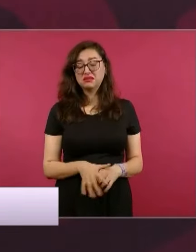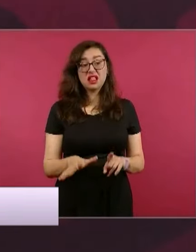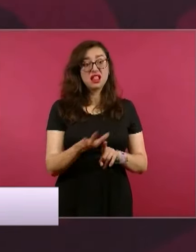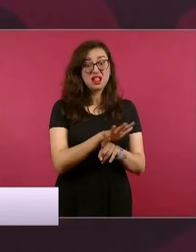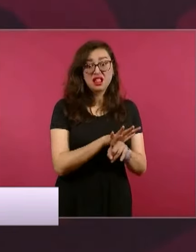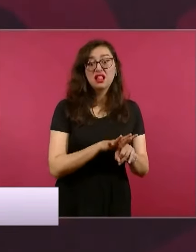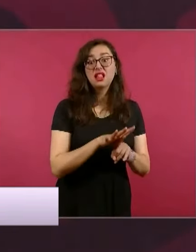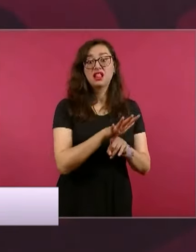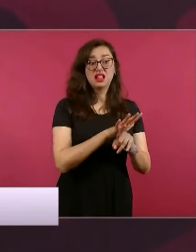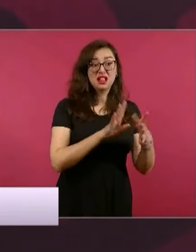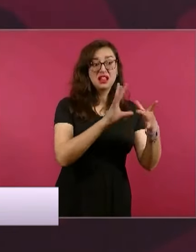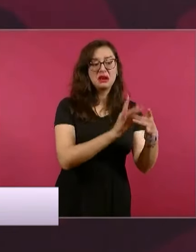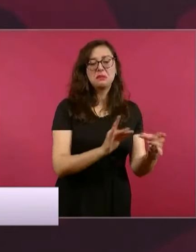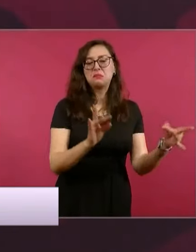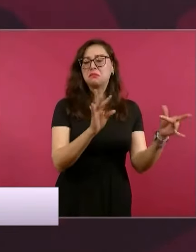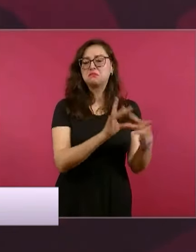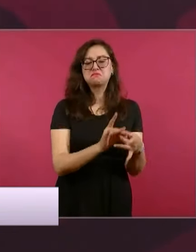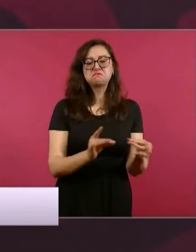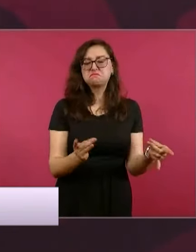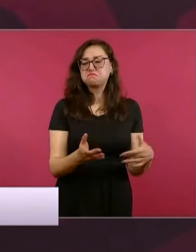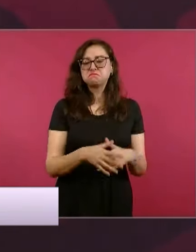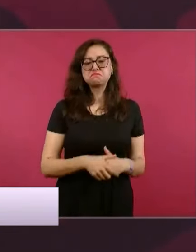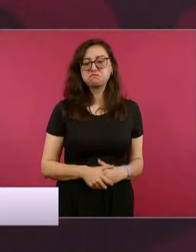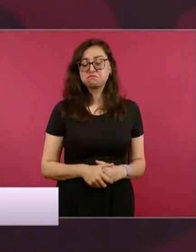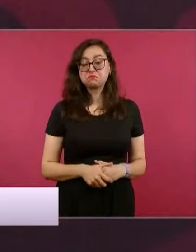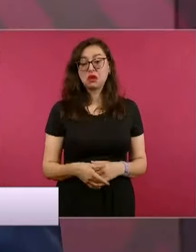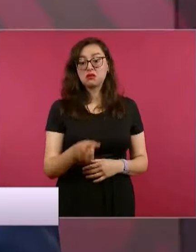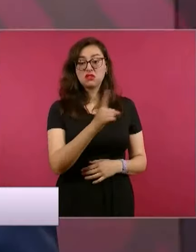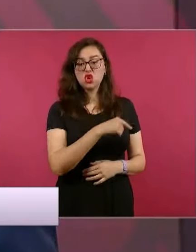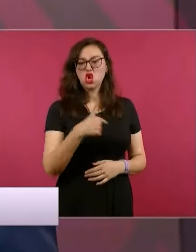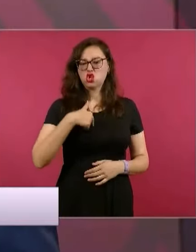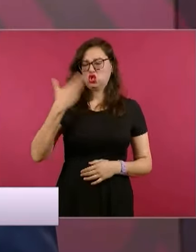de Chamic, y esto sucede como en unos 10 lugares más,